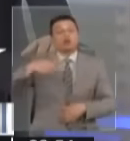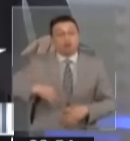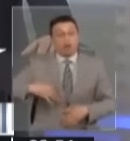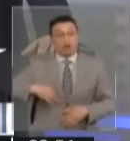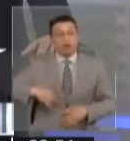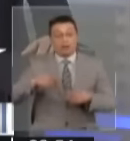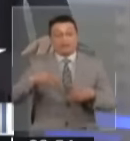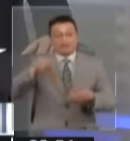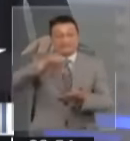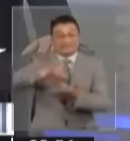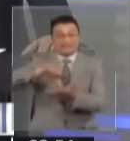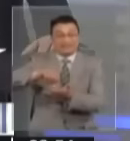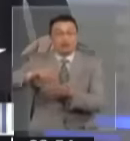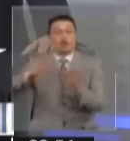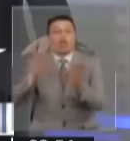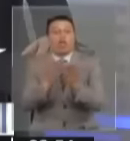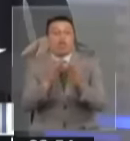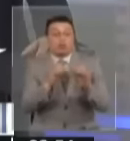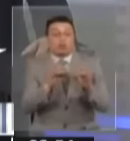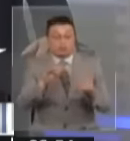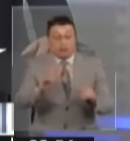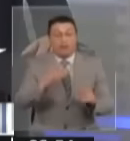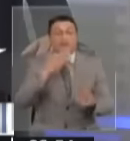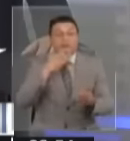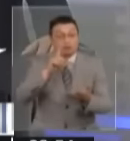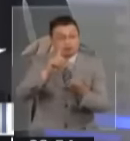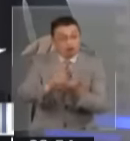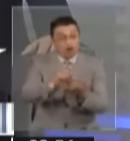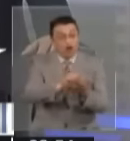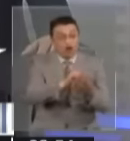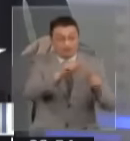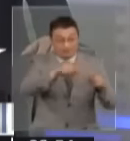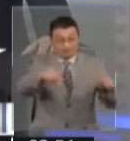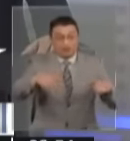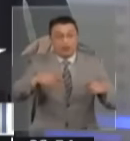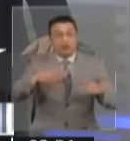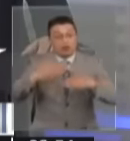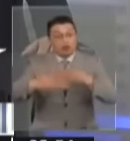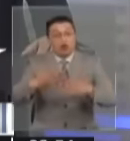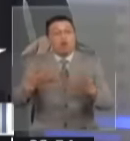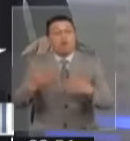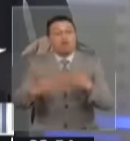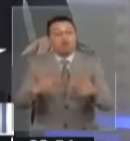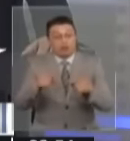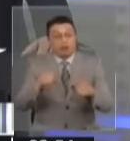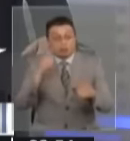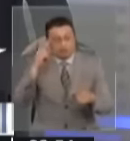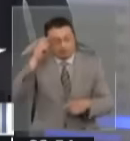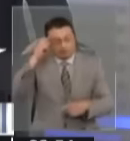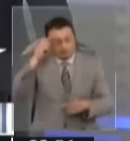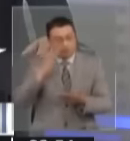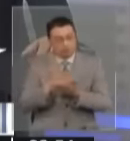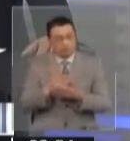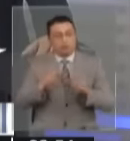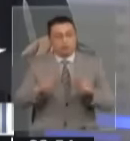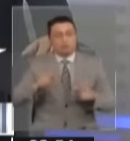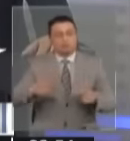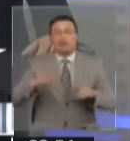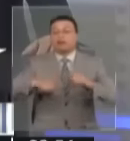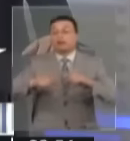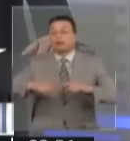educativos. También los centros, digamos, la orgánica que tienen los colegios también pueda tomar resoluciones en torno a los espacios